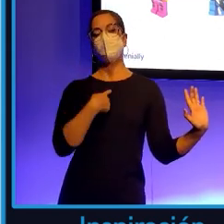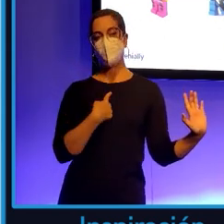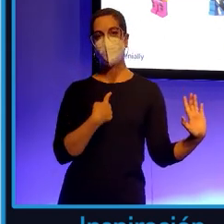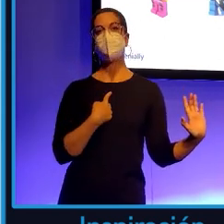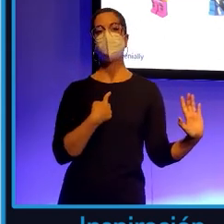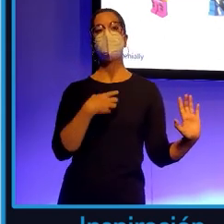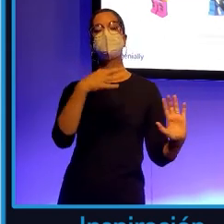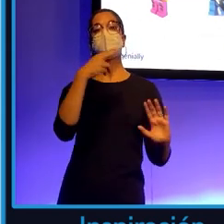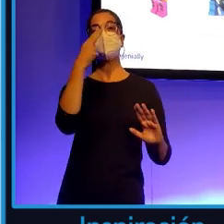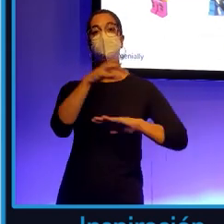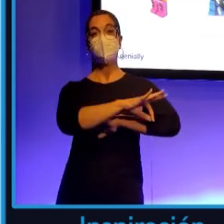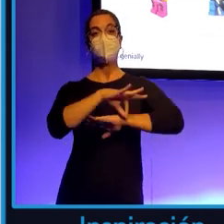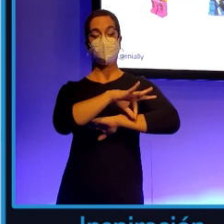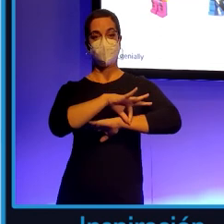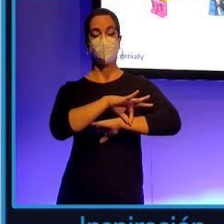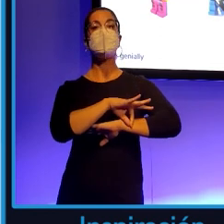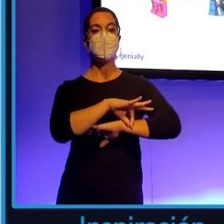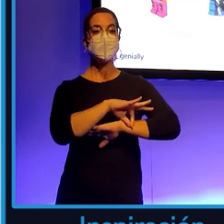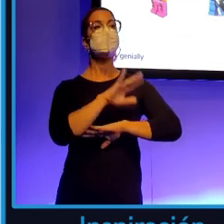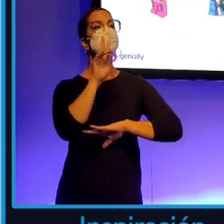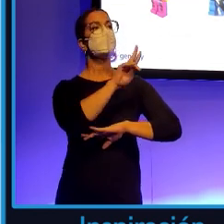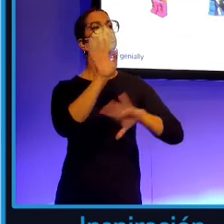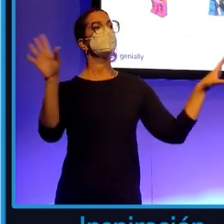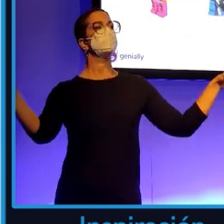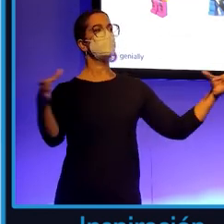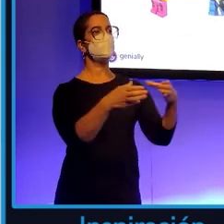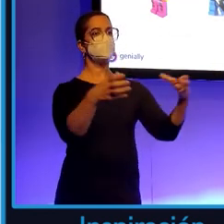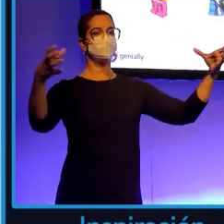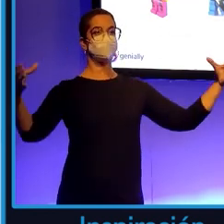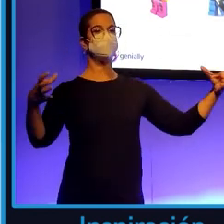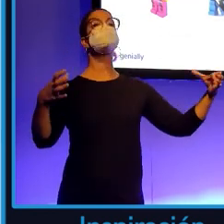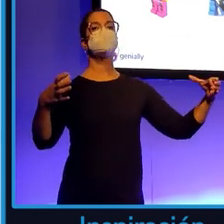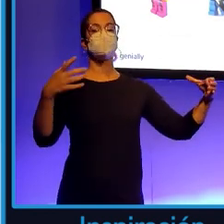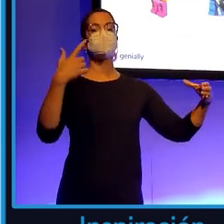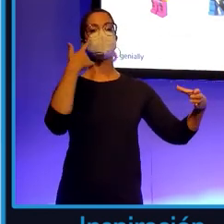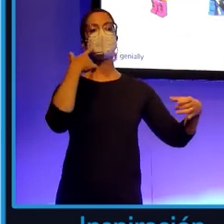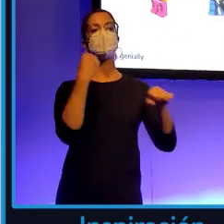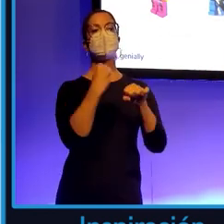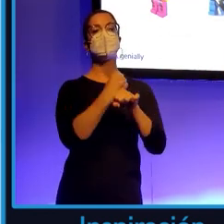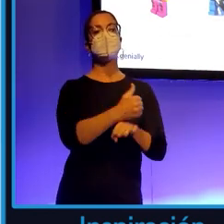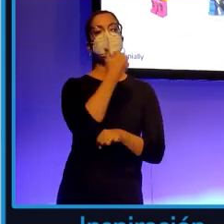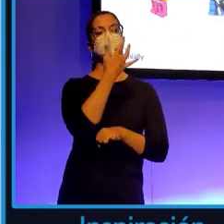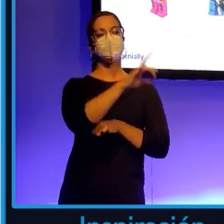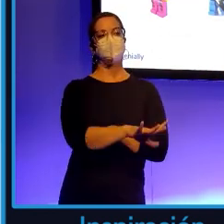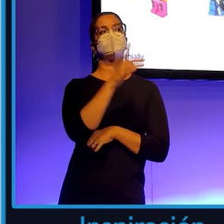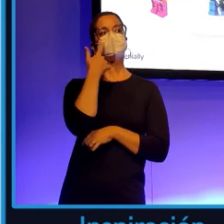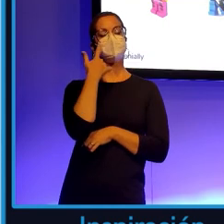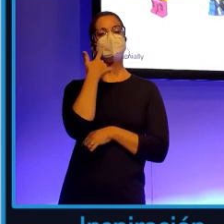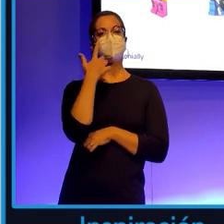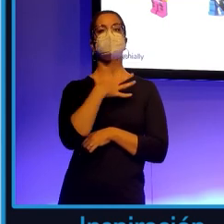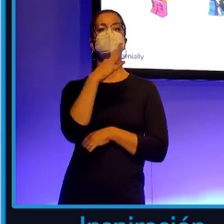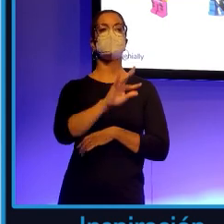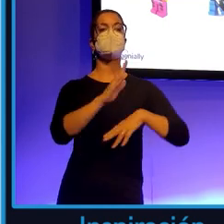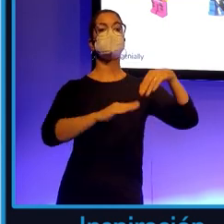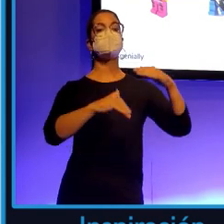con lo cual yo estado viendo un poco que ustedes son un gran grupo se ha visto quién ha puesto más mano en el grupo y a lo mejor ya estamos ahí sacando y creando y